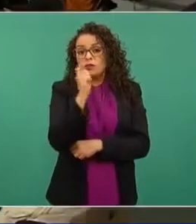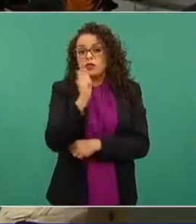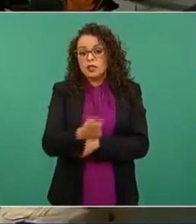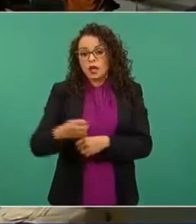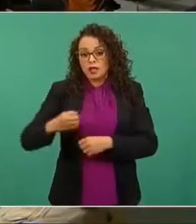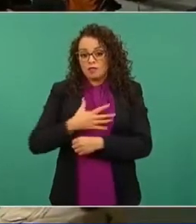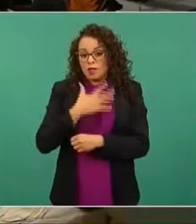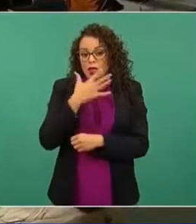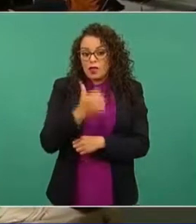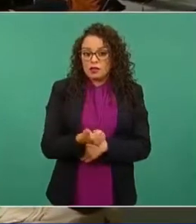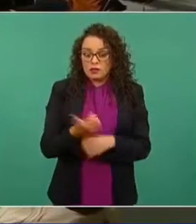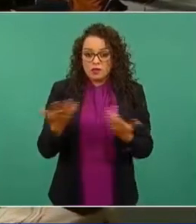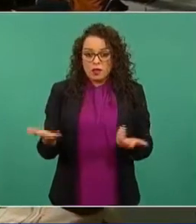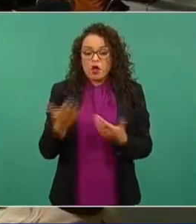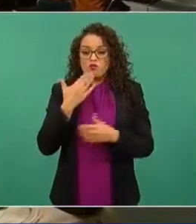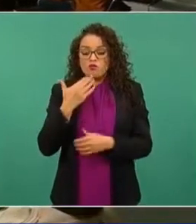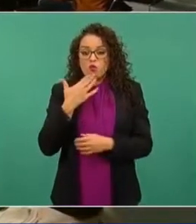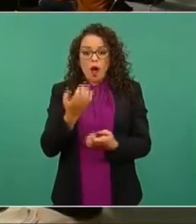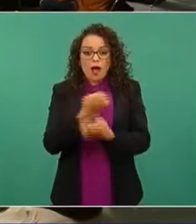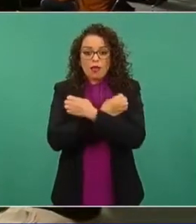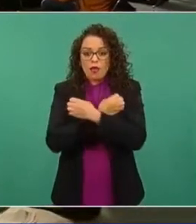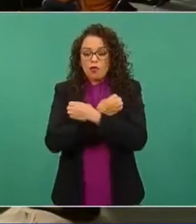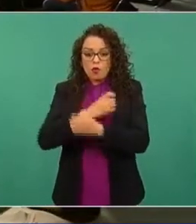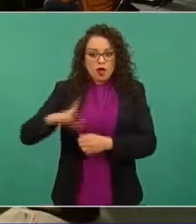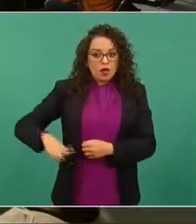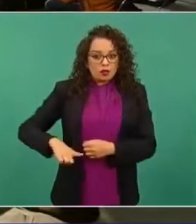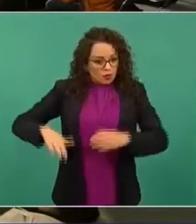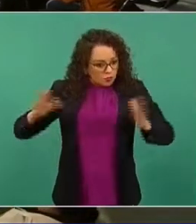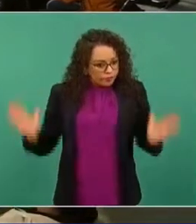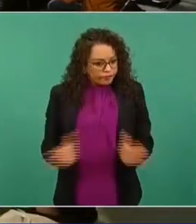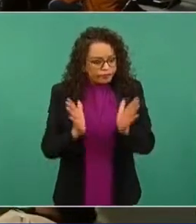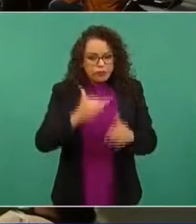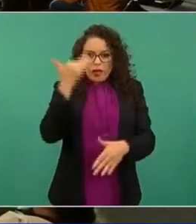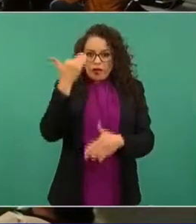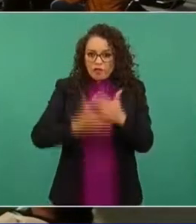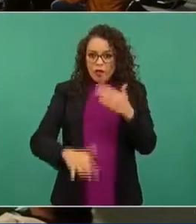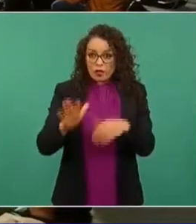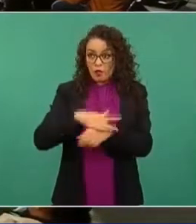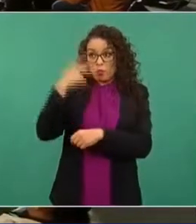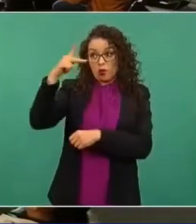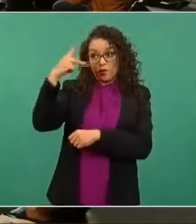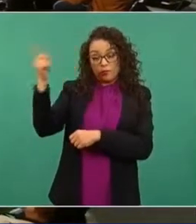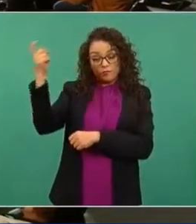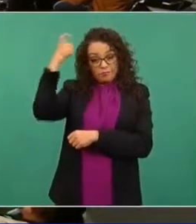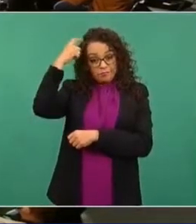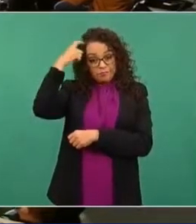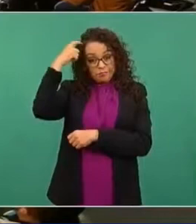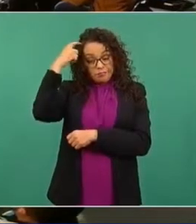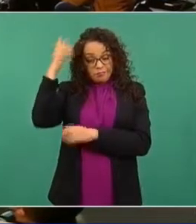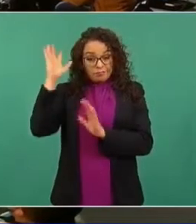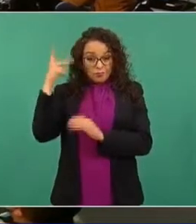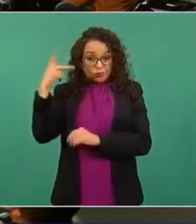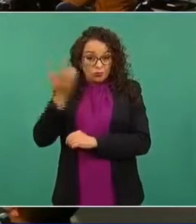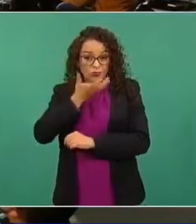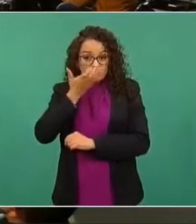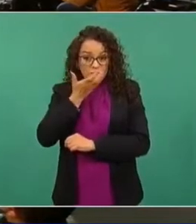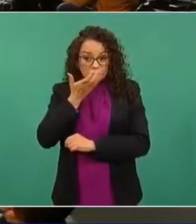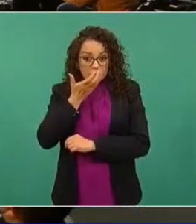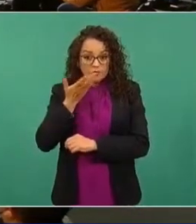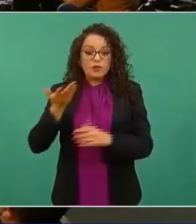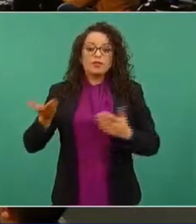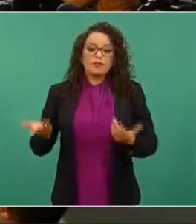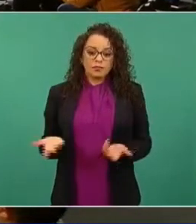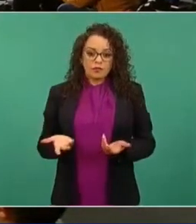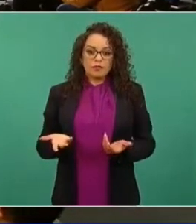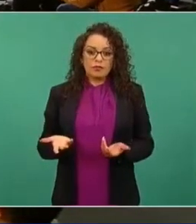Se dejó de impulsar la educación pública porque también con la mentalidad que tienen había que poner al mercado la